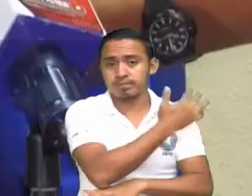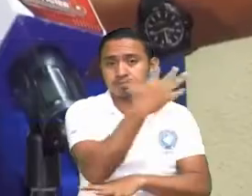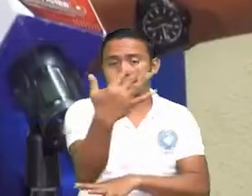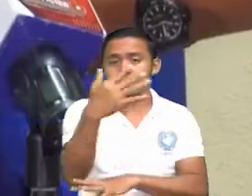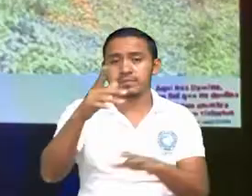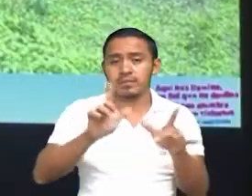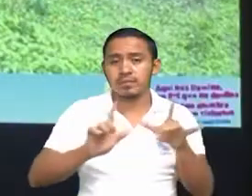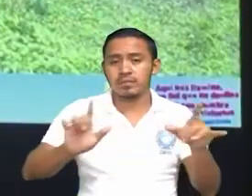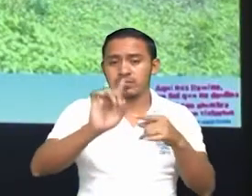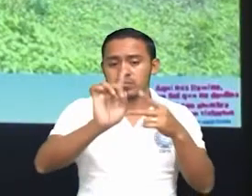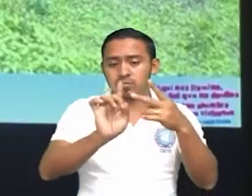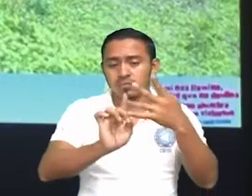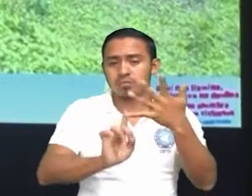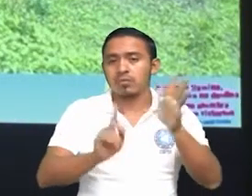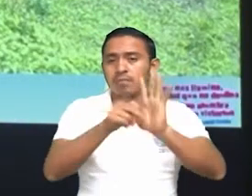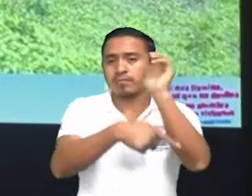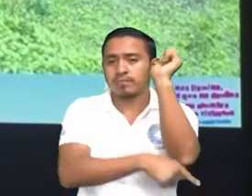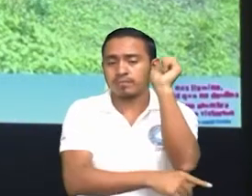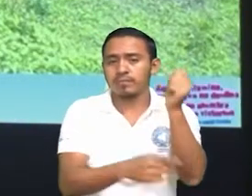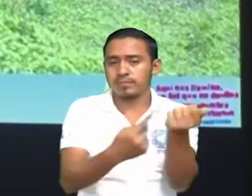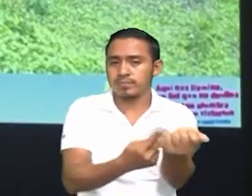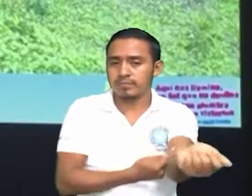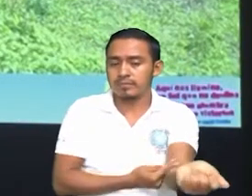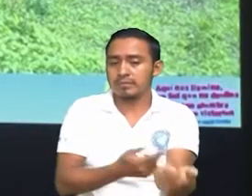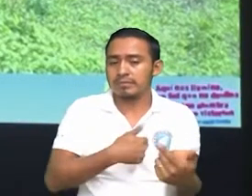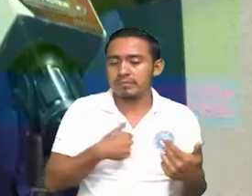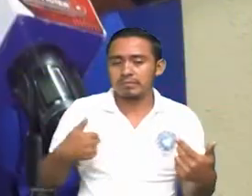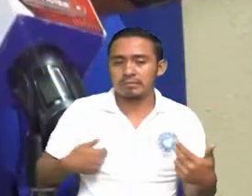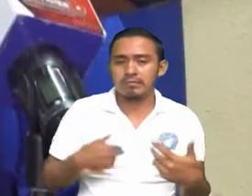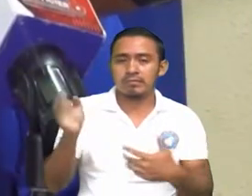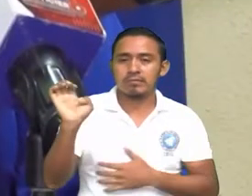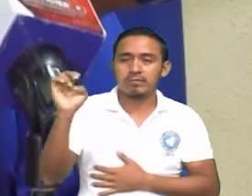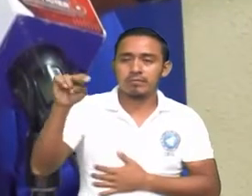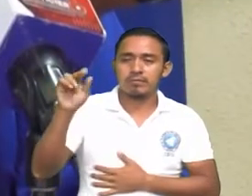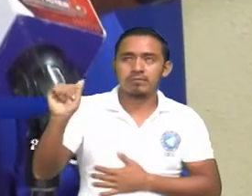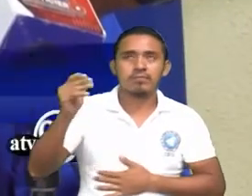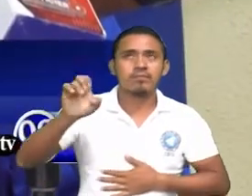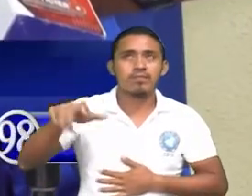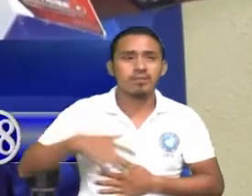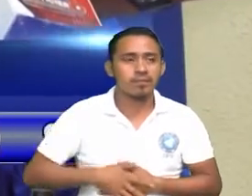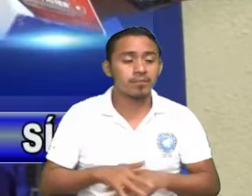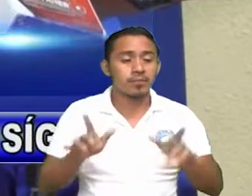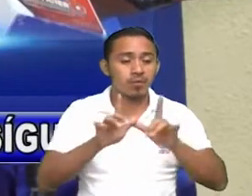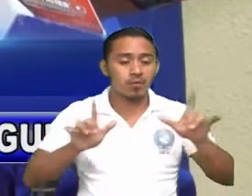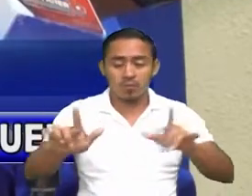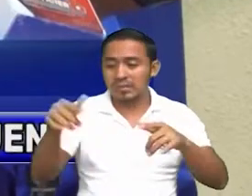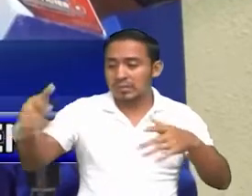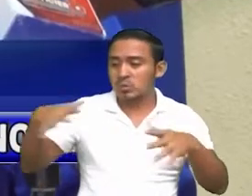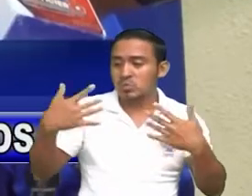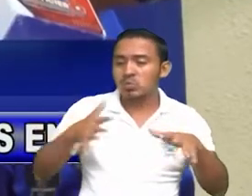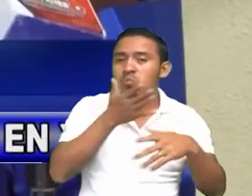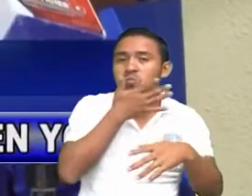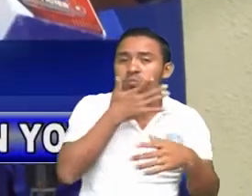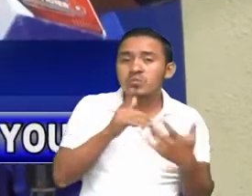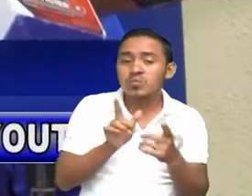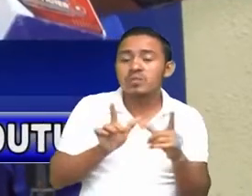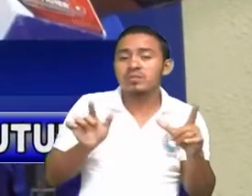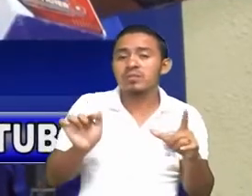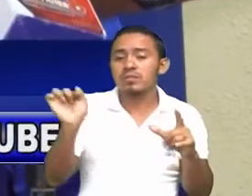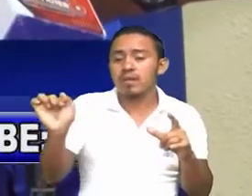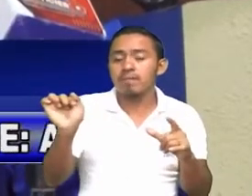intervención de cada uno de los proyectos que ejecuta ENACAL. En ese sentido, con la reforestación en áreas críticas se viene a contribuir a